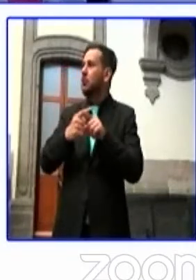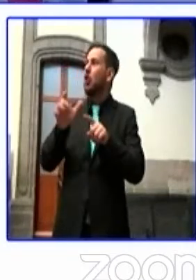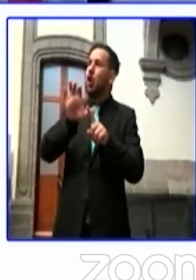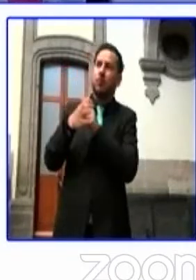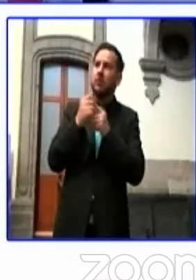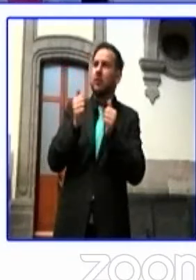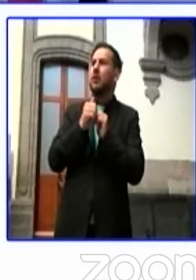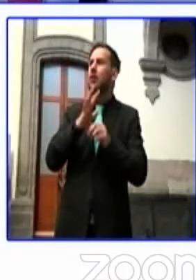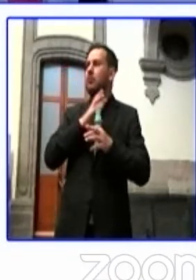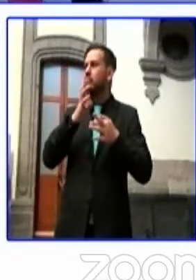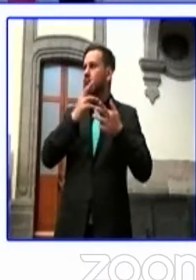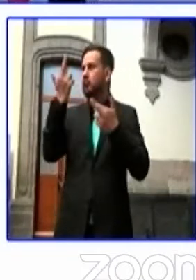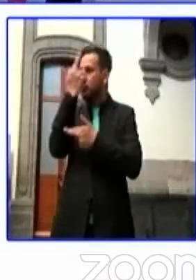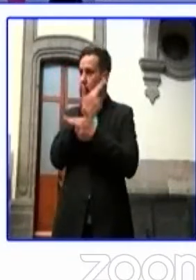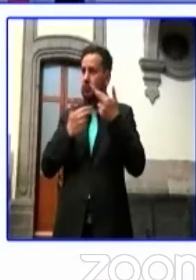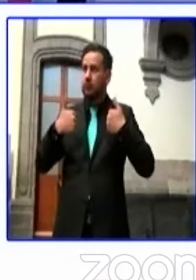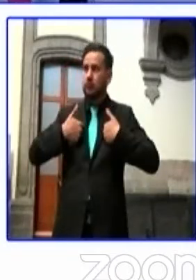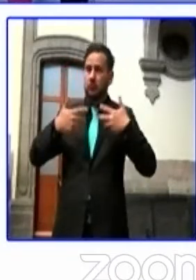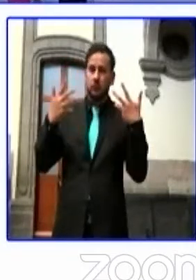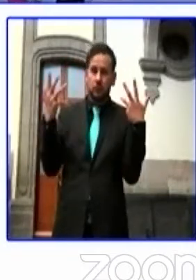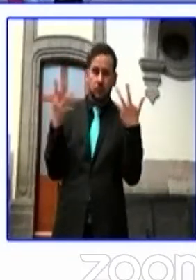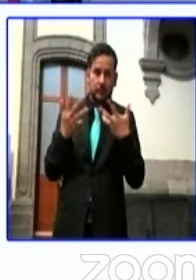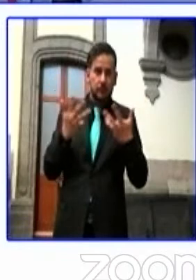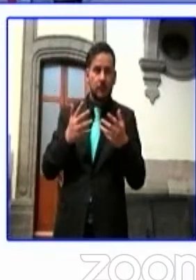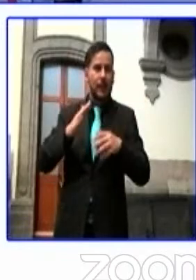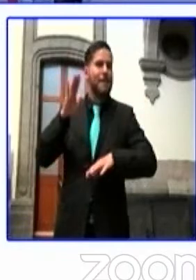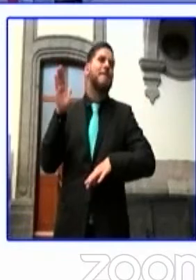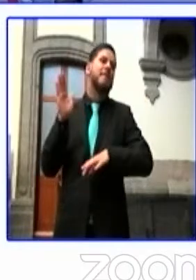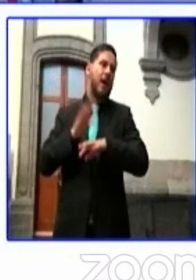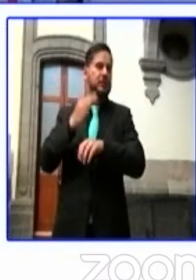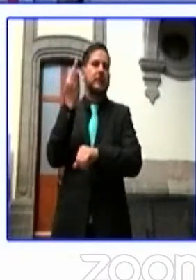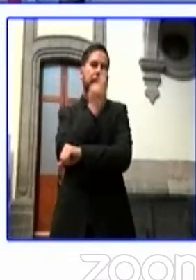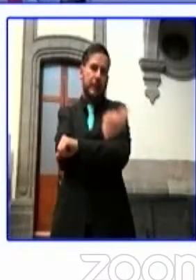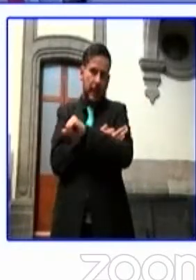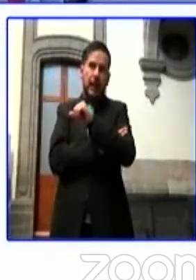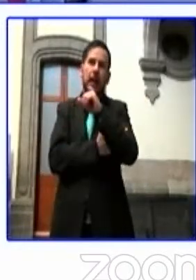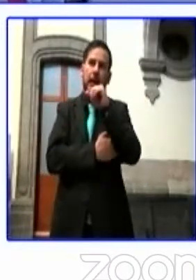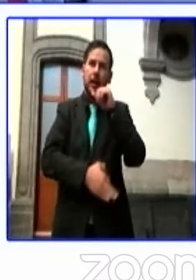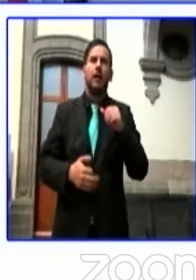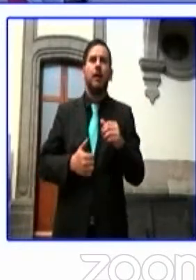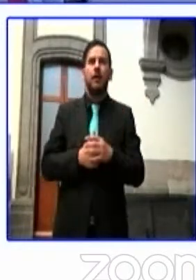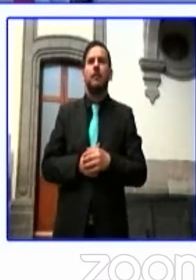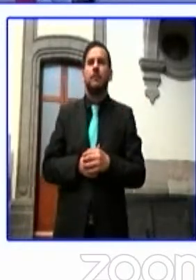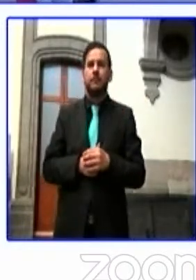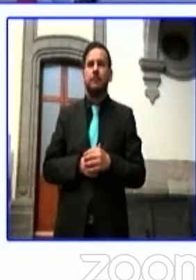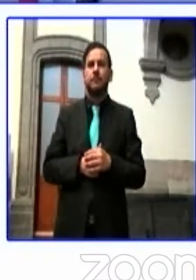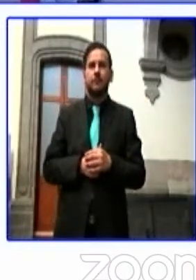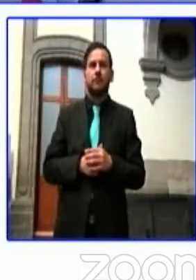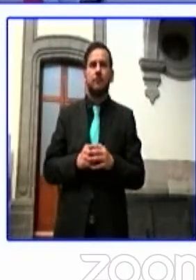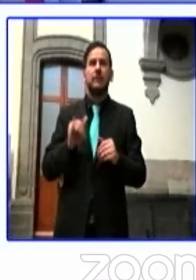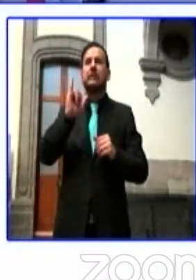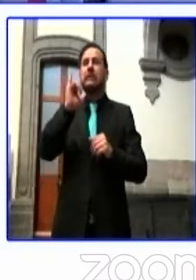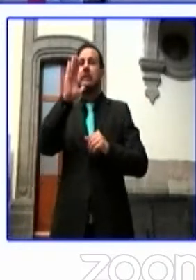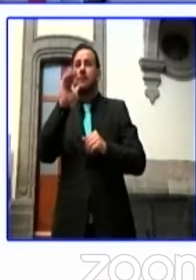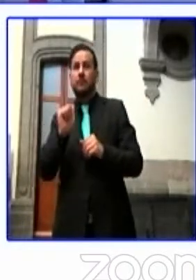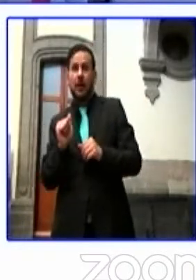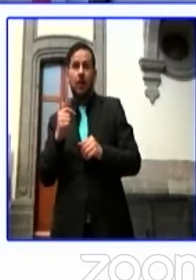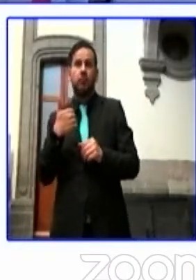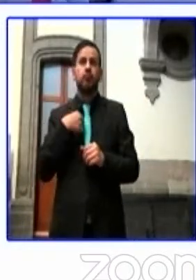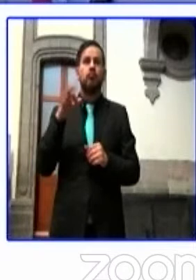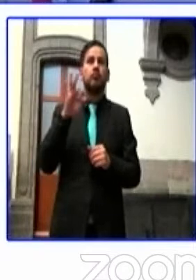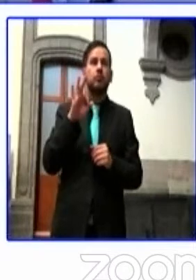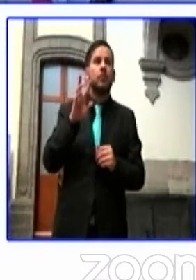preparación a la evaluación que ocurrió pues mucho más tarde. La evaluación originalmente estaba prevista como por ahí